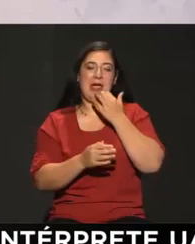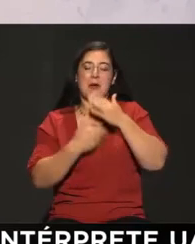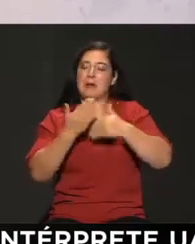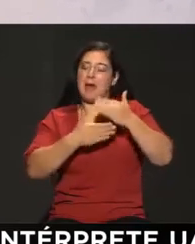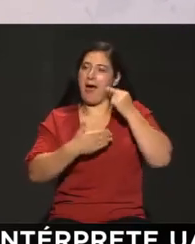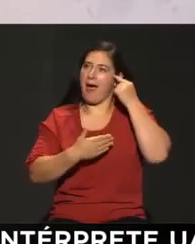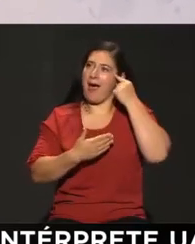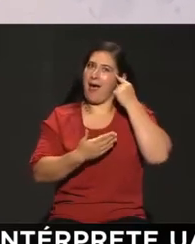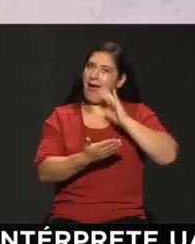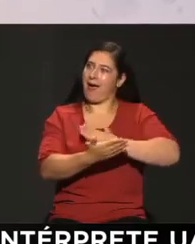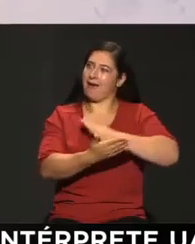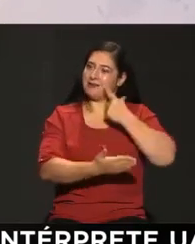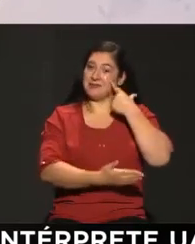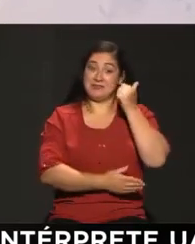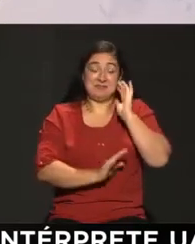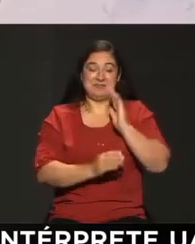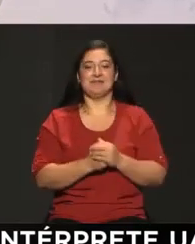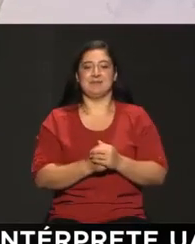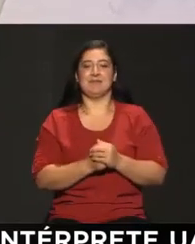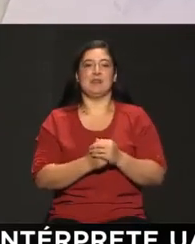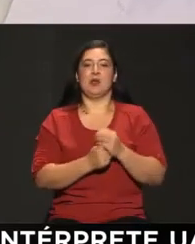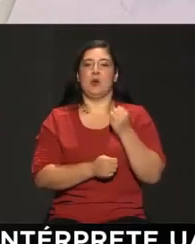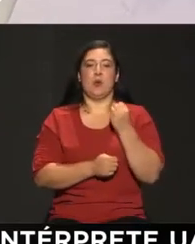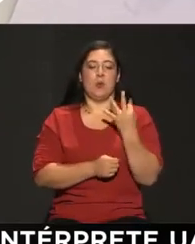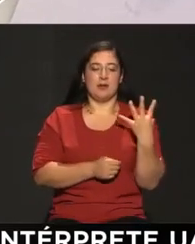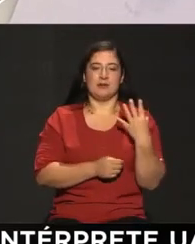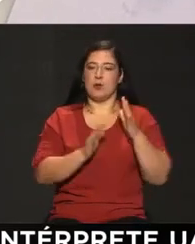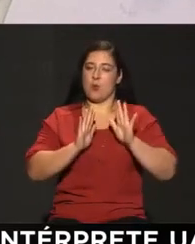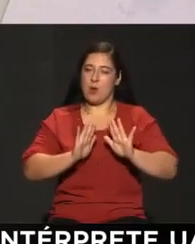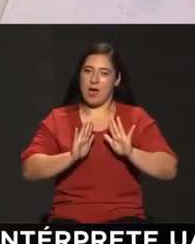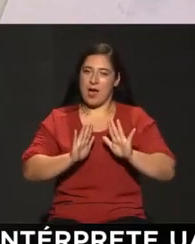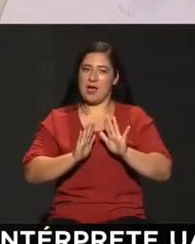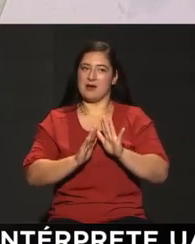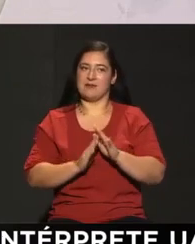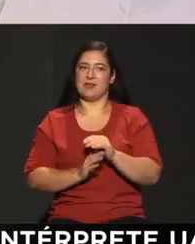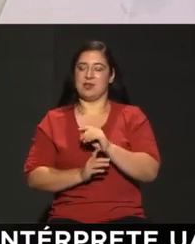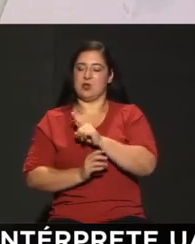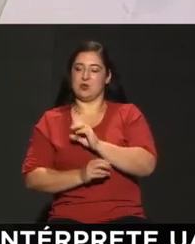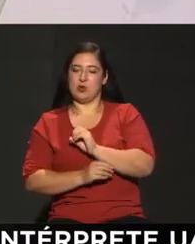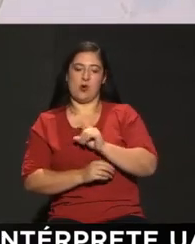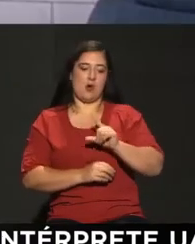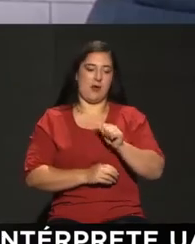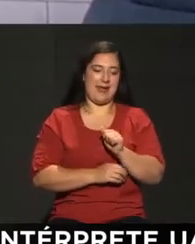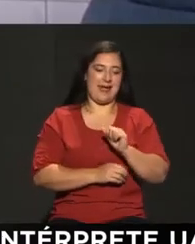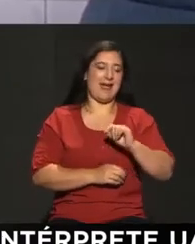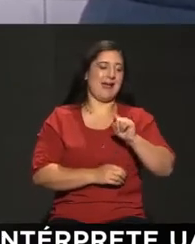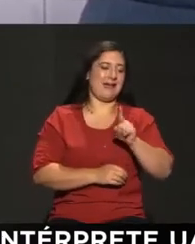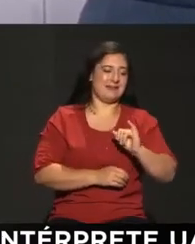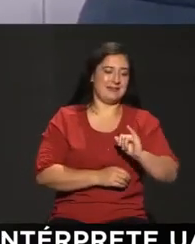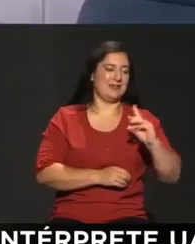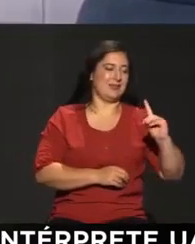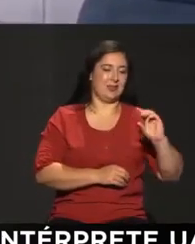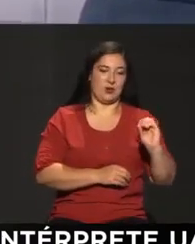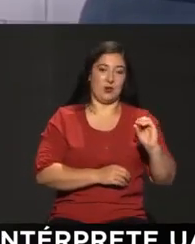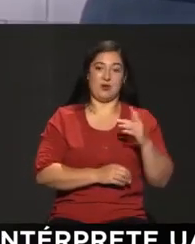esto. Con esto. Vale. Listo. Cuento súper despacio. Este por acá es mi do. Sol, la, si, do. Entonces voy contando. Tengo un sol, tengo